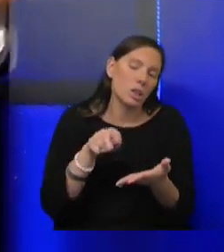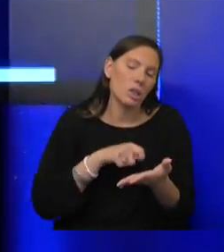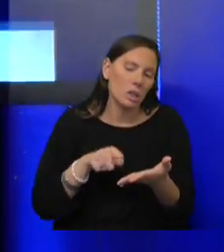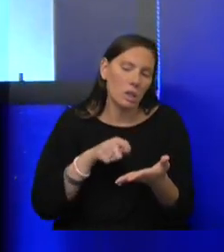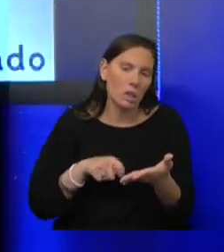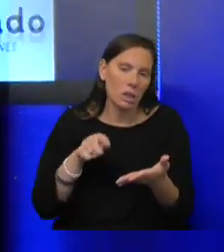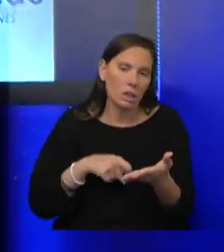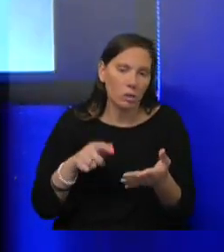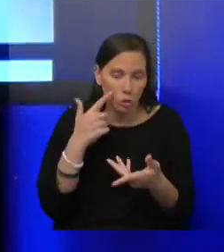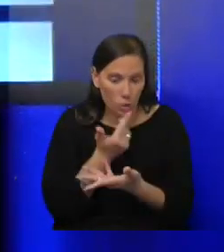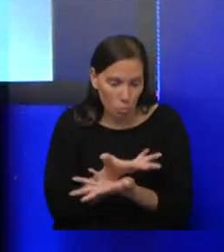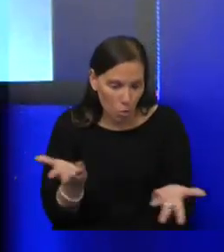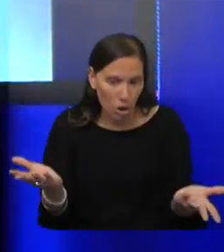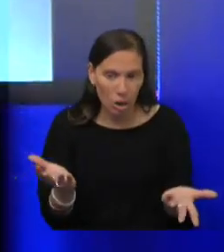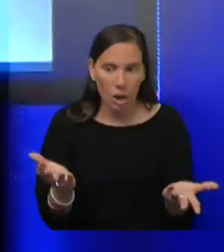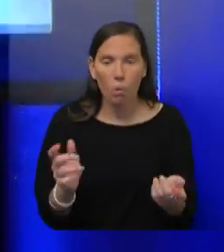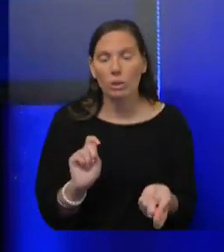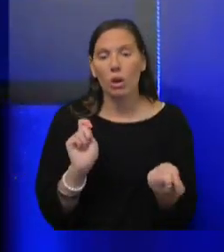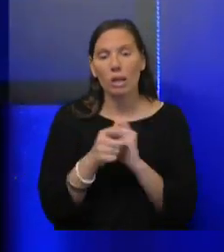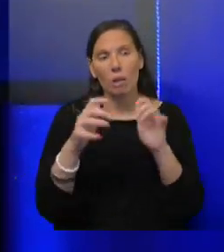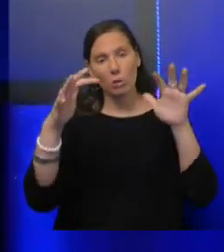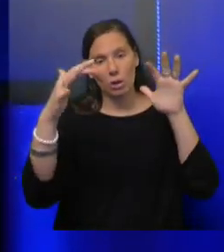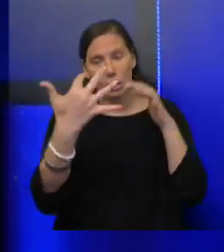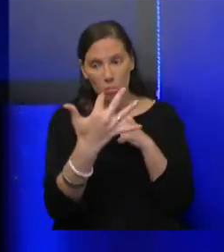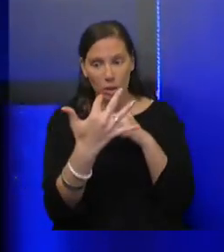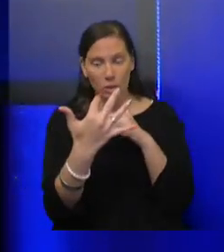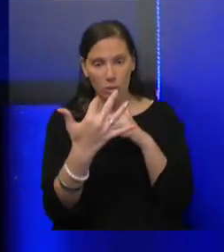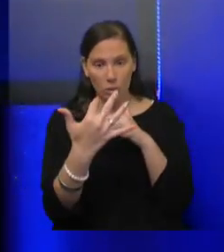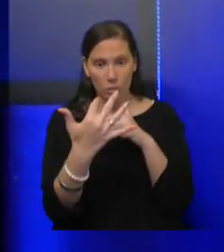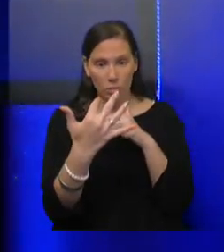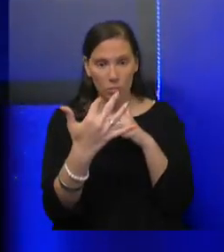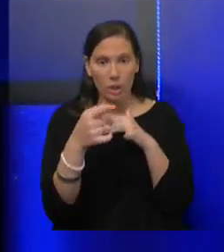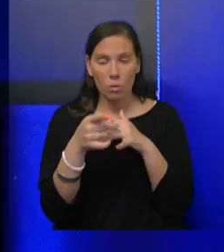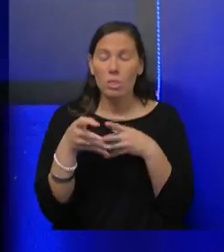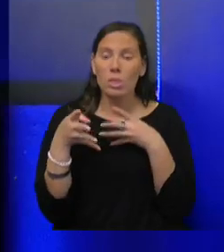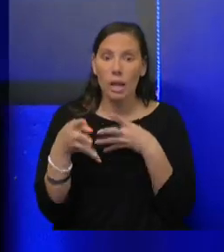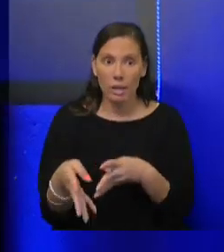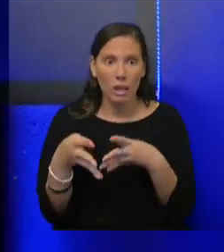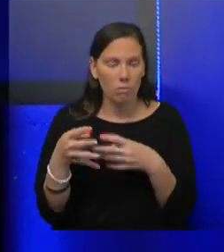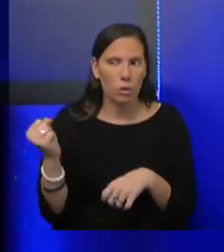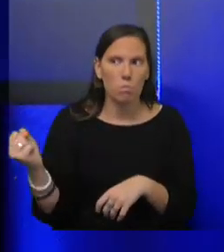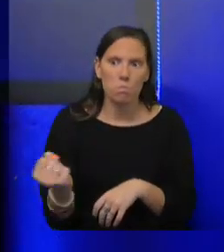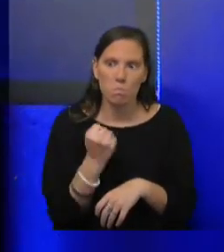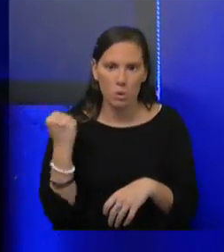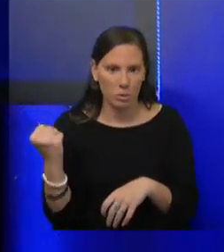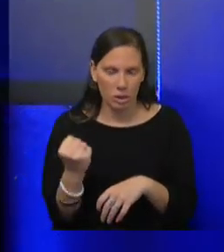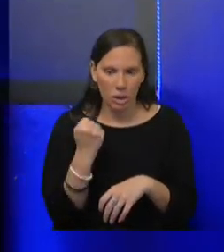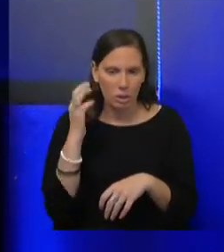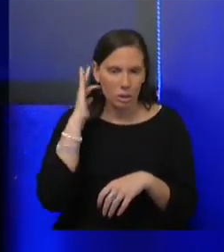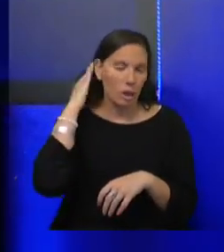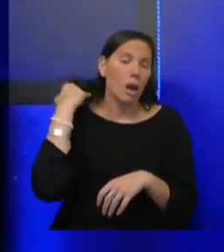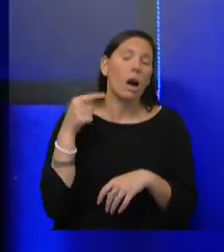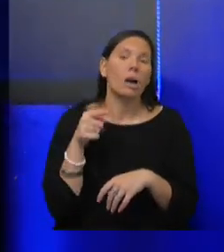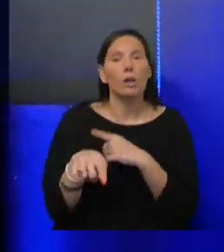quedó al descubierto cuando el cambio climático nos puso en un desafío tremendo y ahí